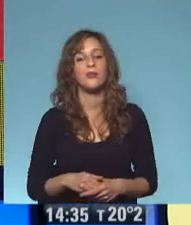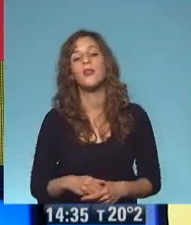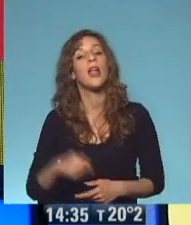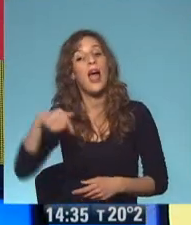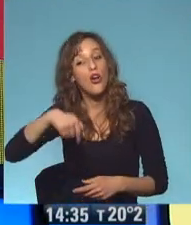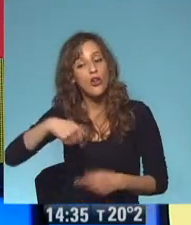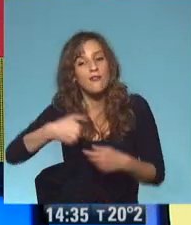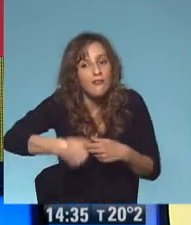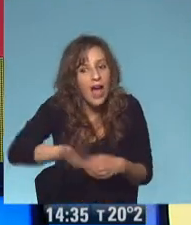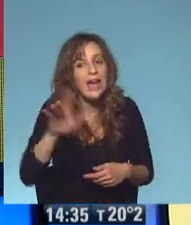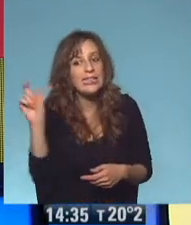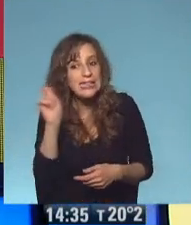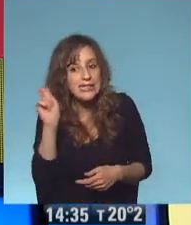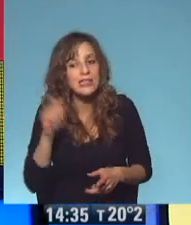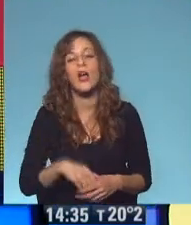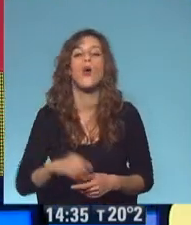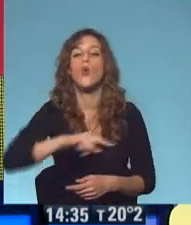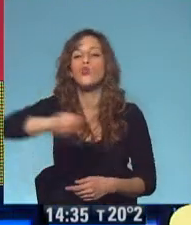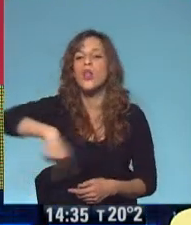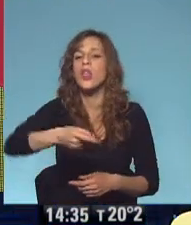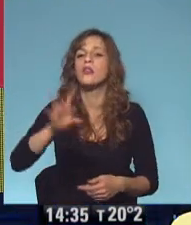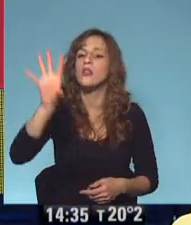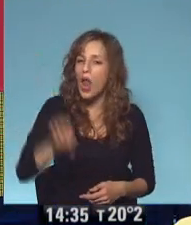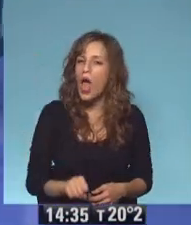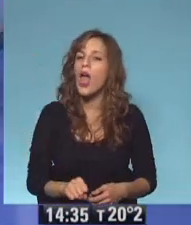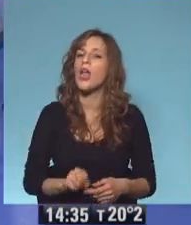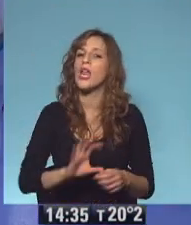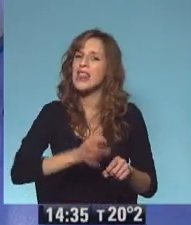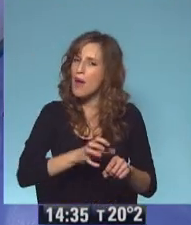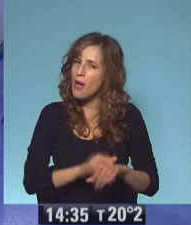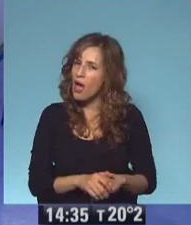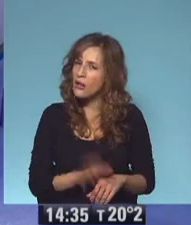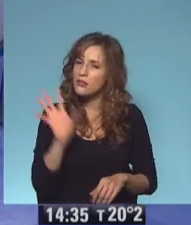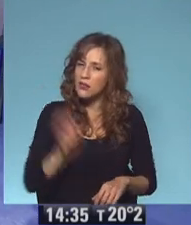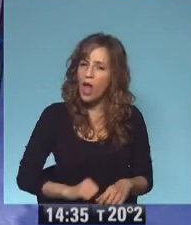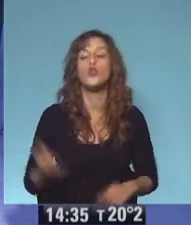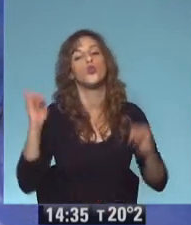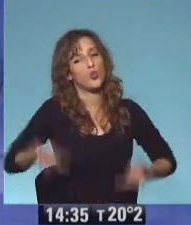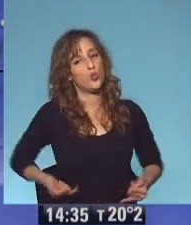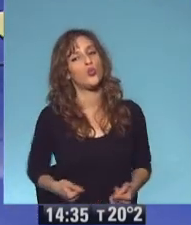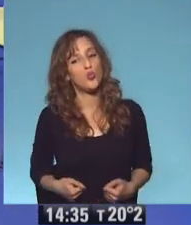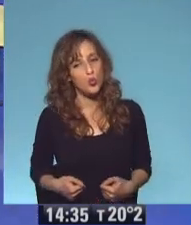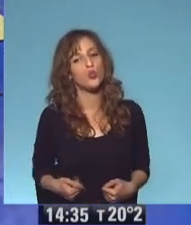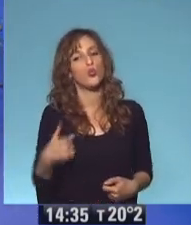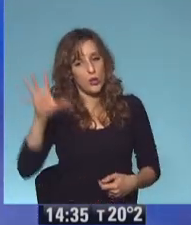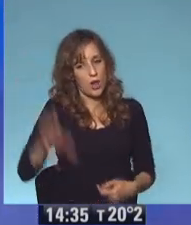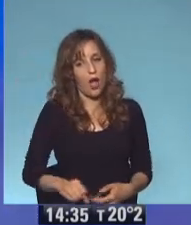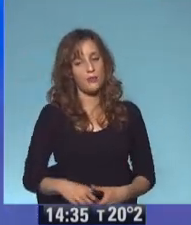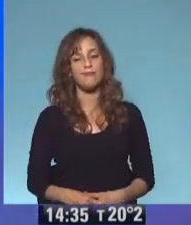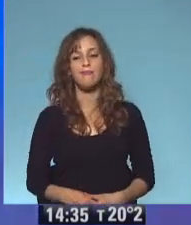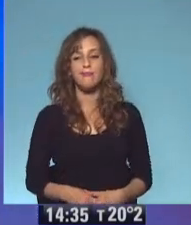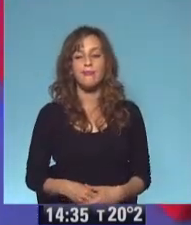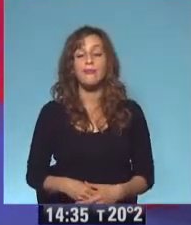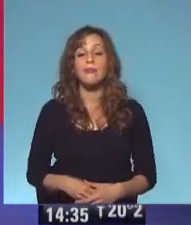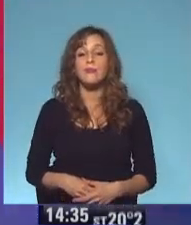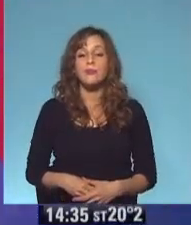Antes de todo eso... ¿Alguien trajo tapitas para nuestra colección? Sí, sí, sí. Trajimos. ¿Quién trajo? Bueno, yo traje